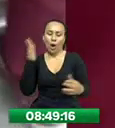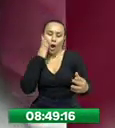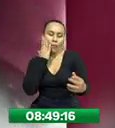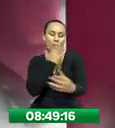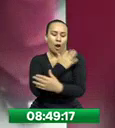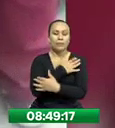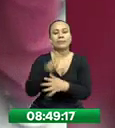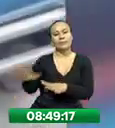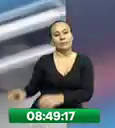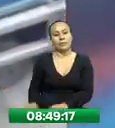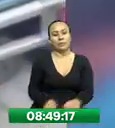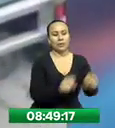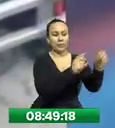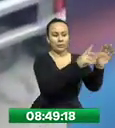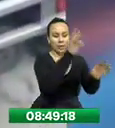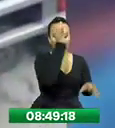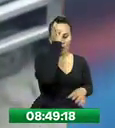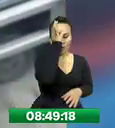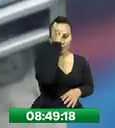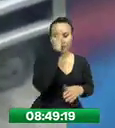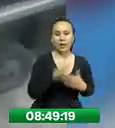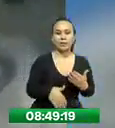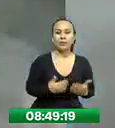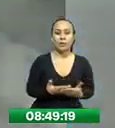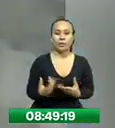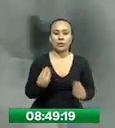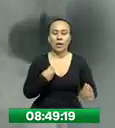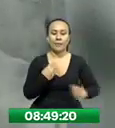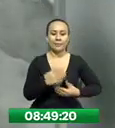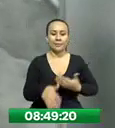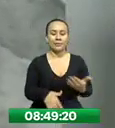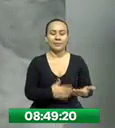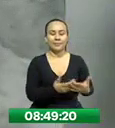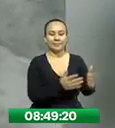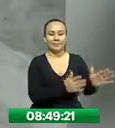fue trasladada a un centro médico en una ambulancia.